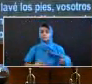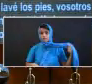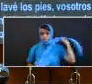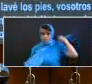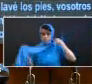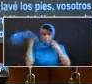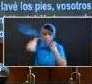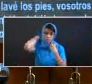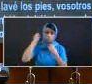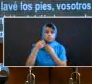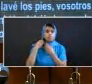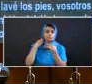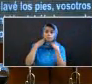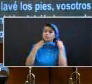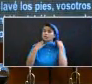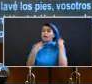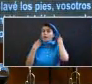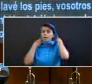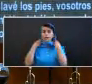Padre, te doy gracias